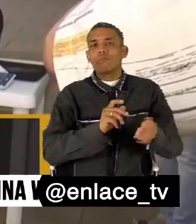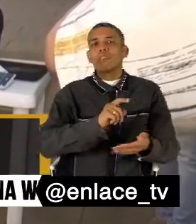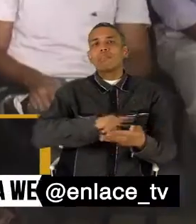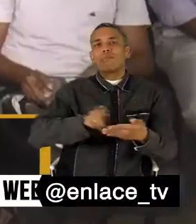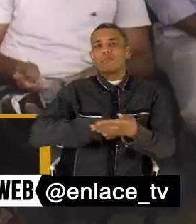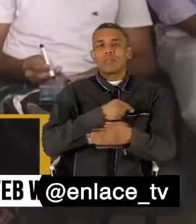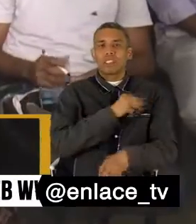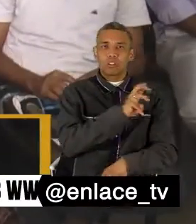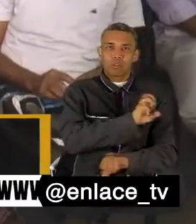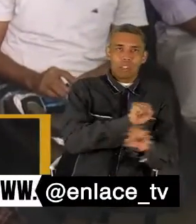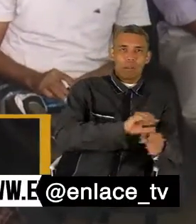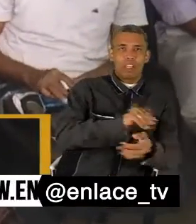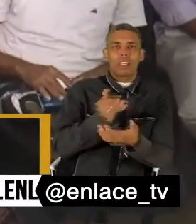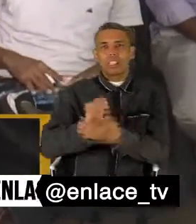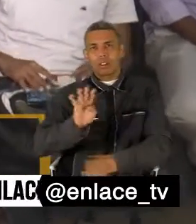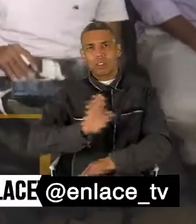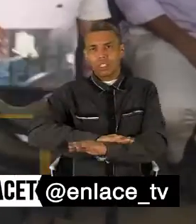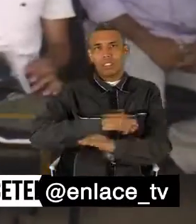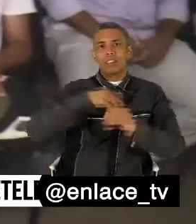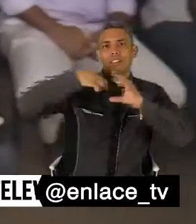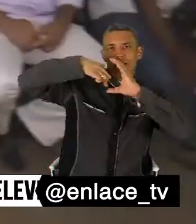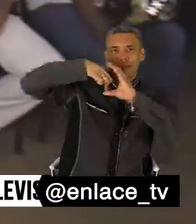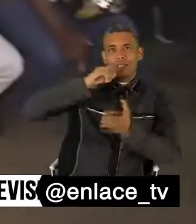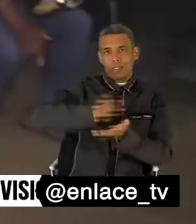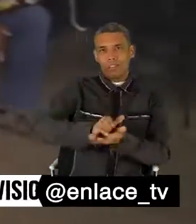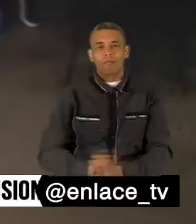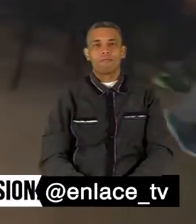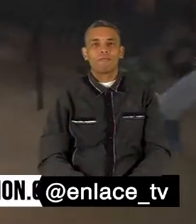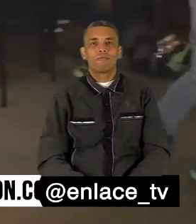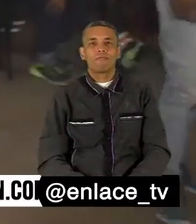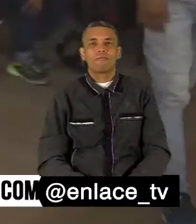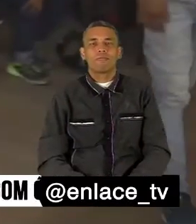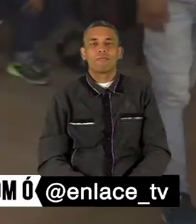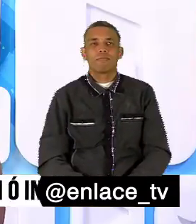tarde, en el CPC, donde se oficializó el escrutinio.